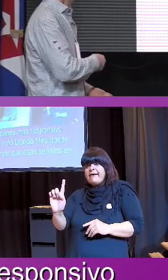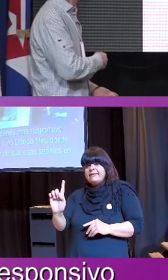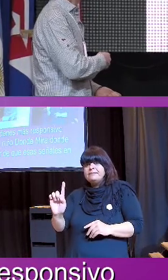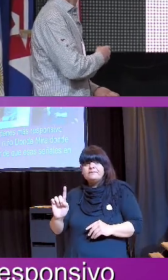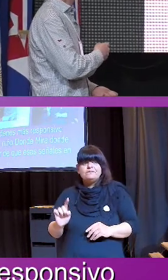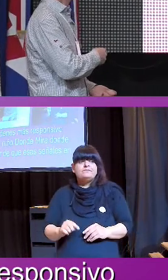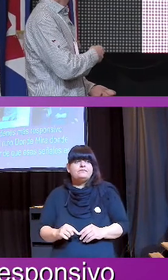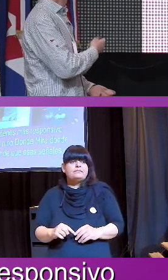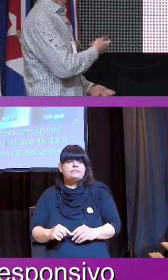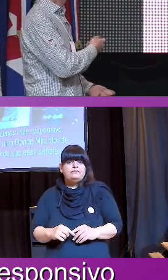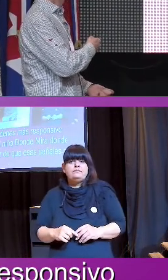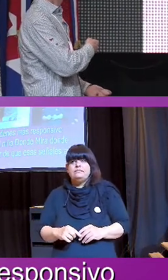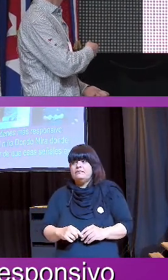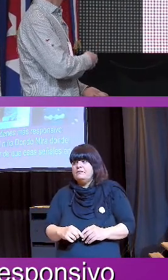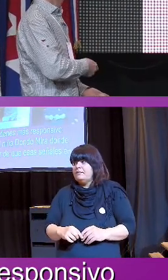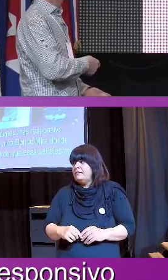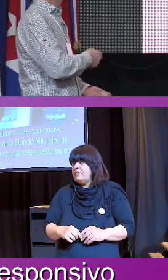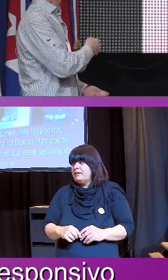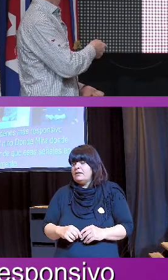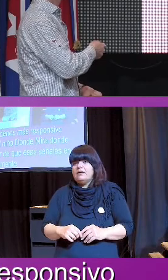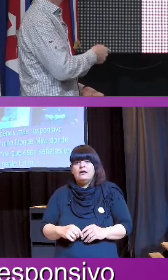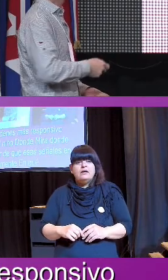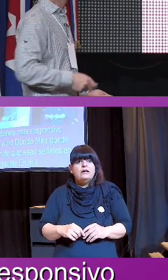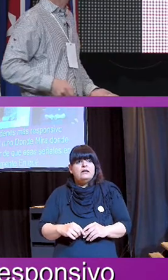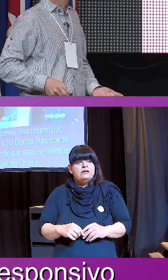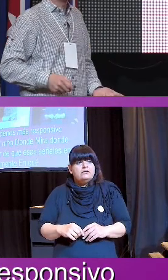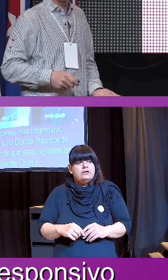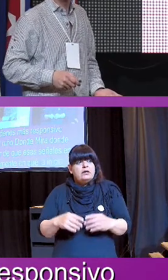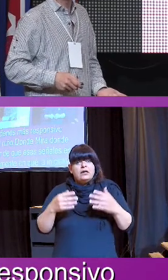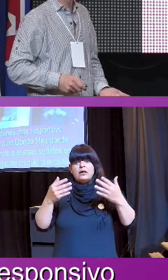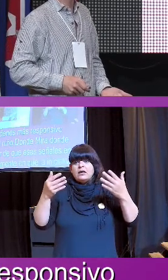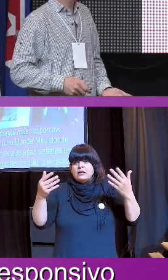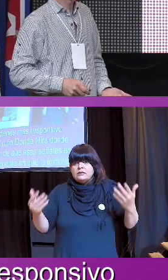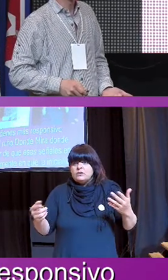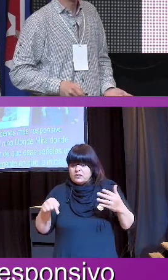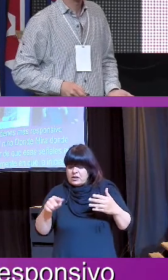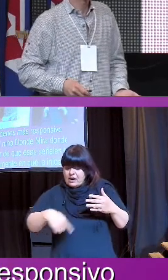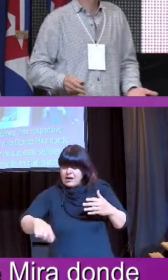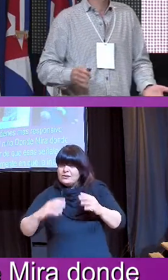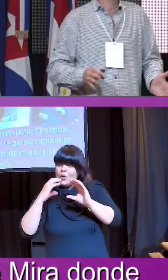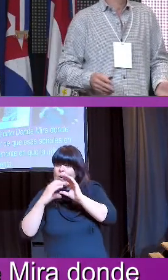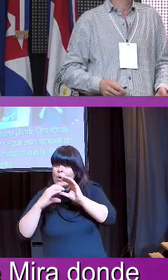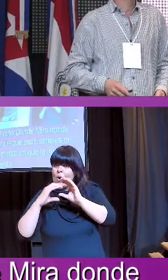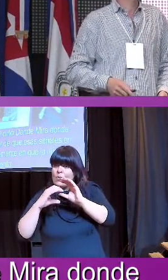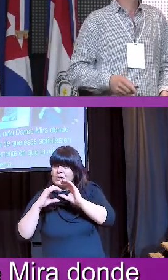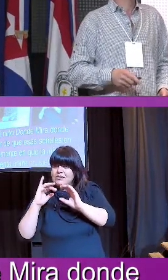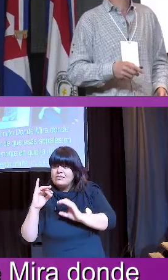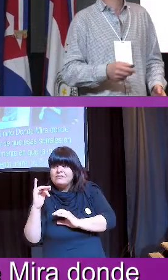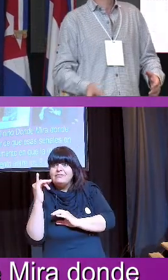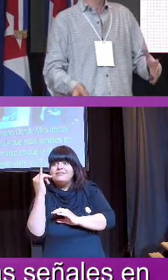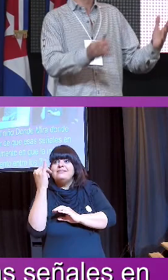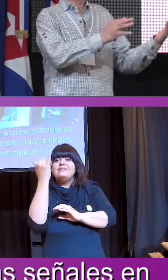Y eso repercutió probablemente en que la iniciativa de comunicación de los niños aumentó entre los 7 y los 14